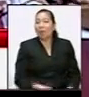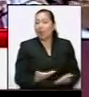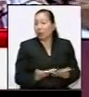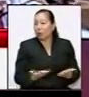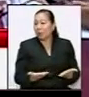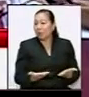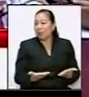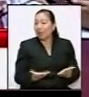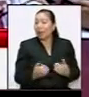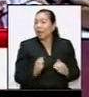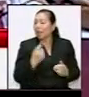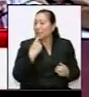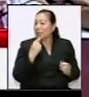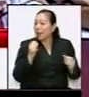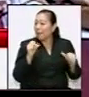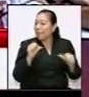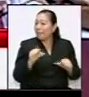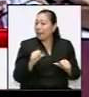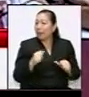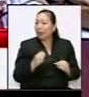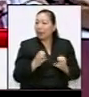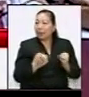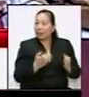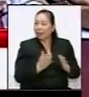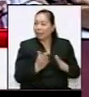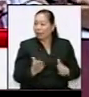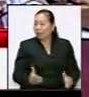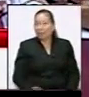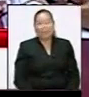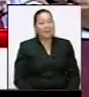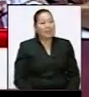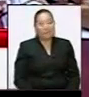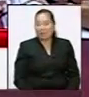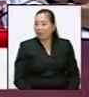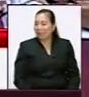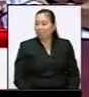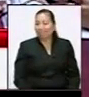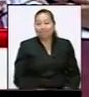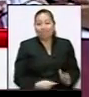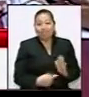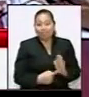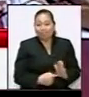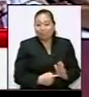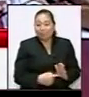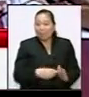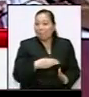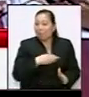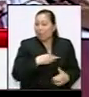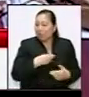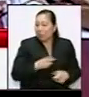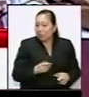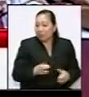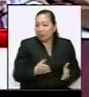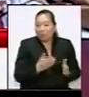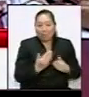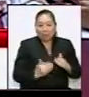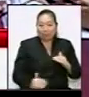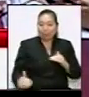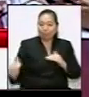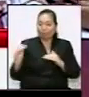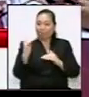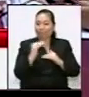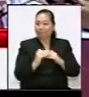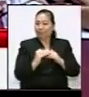me que me perjudique en mi estrategia de defensa entonces vamos a estar dispuestos a que el ministerio público esté por encima